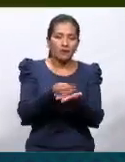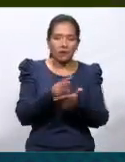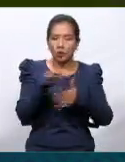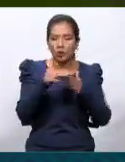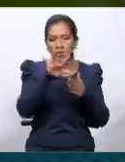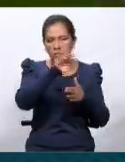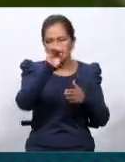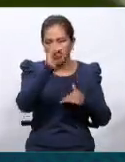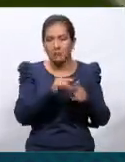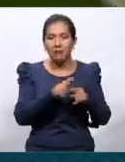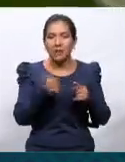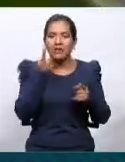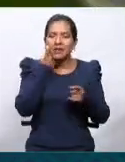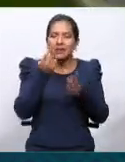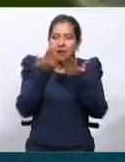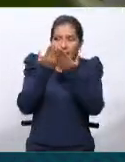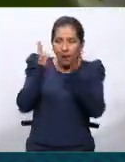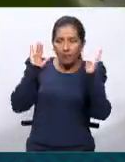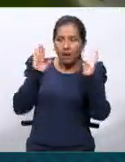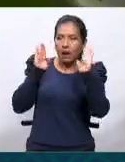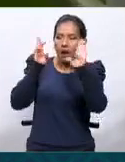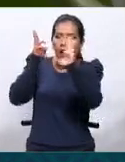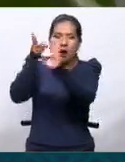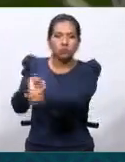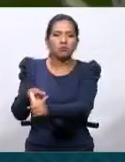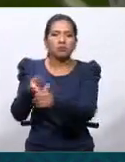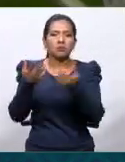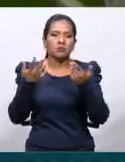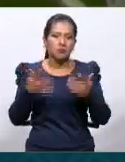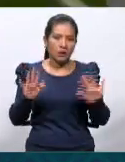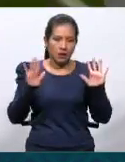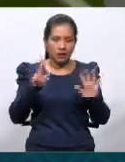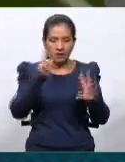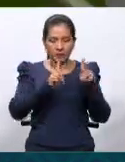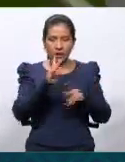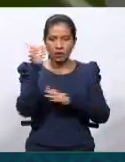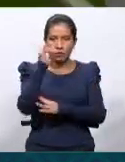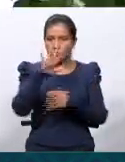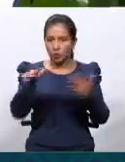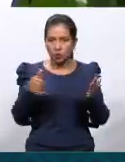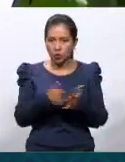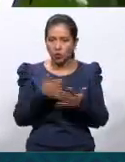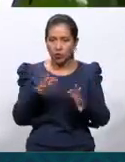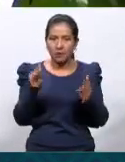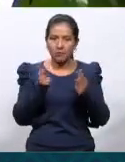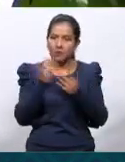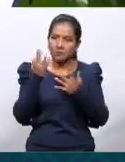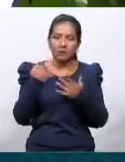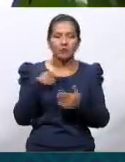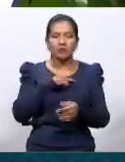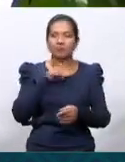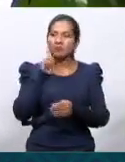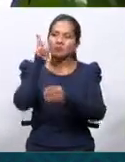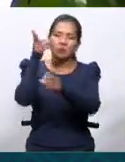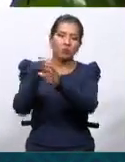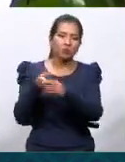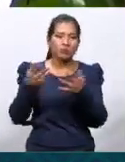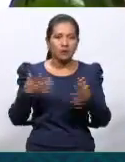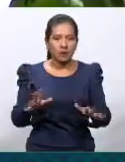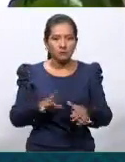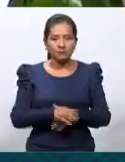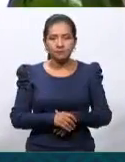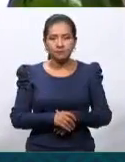estamos entrando. Ya, lo de bueno es que ya está en el mercado. Ya ve la gente, ¿no? La gente boliviana que tanto nos aprecia. ¿Este 5% qué cantidad